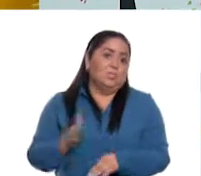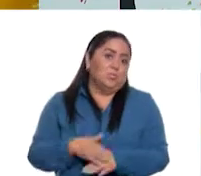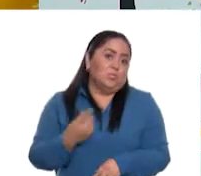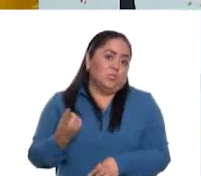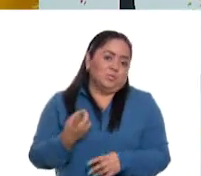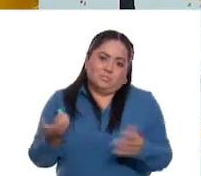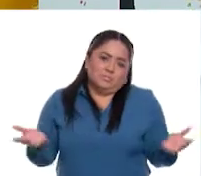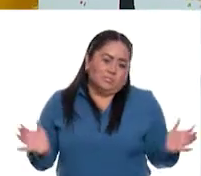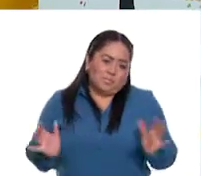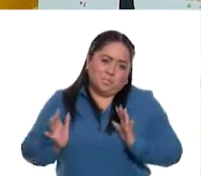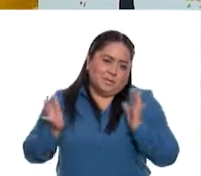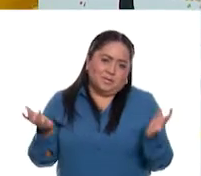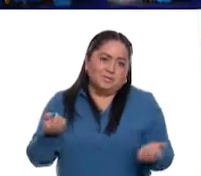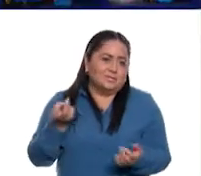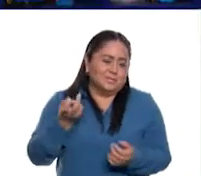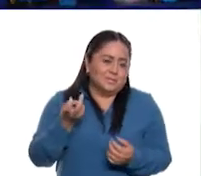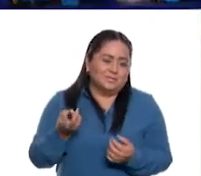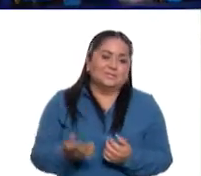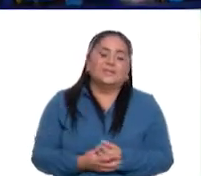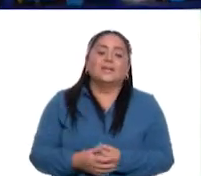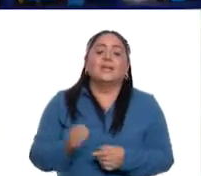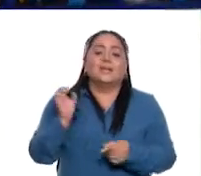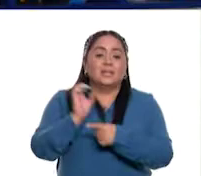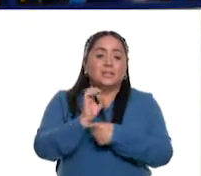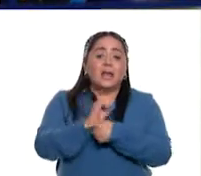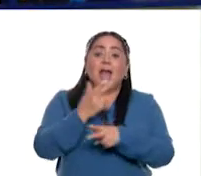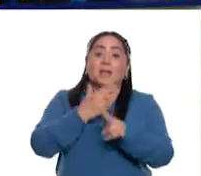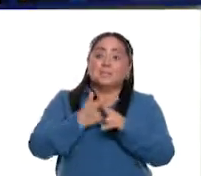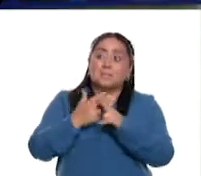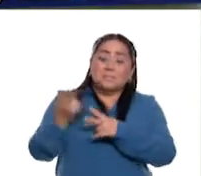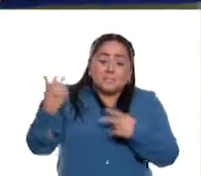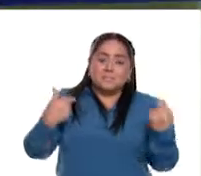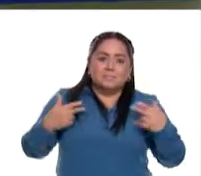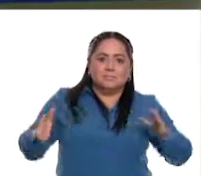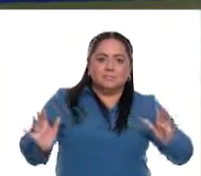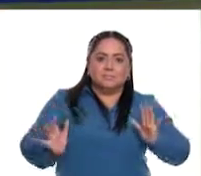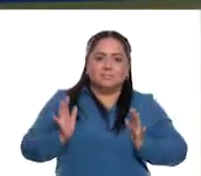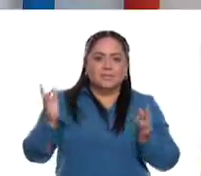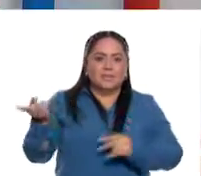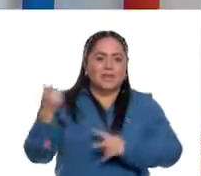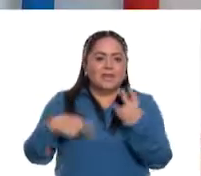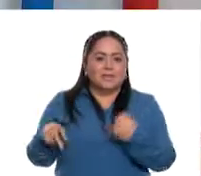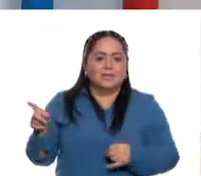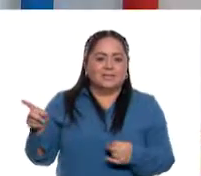porque son sorpresas, exactamente. Entonces, hasta que lleguen la maestra. ¡Ay!